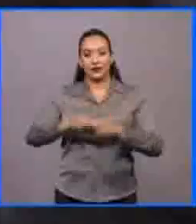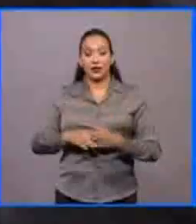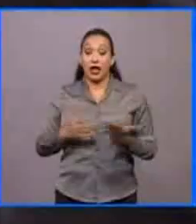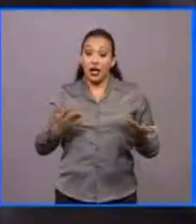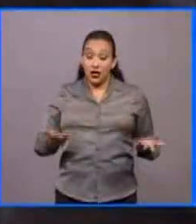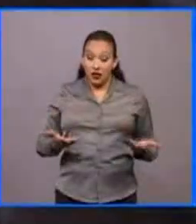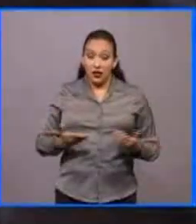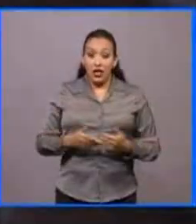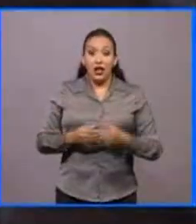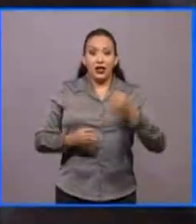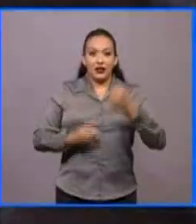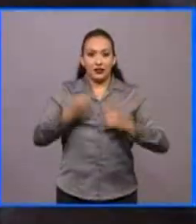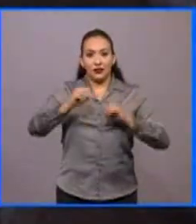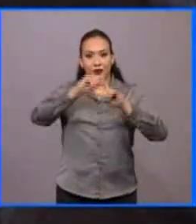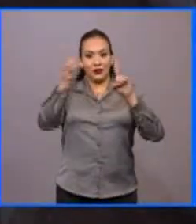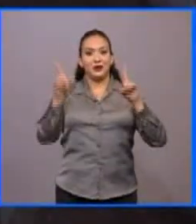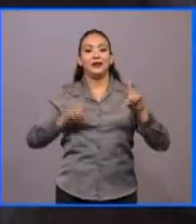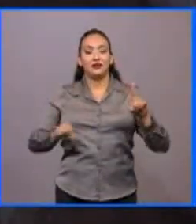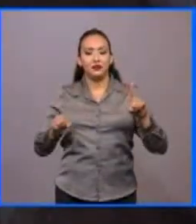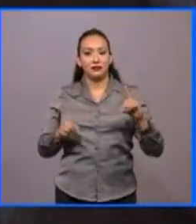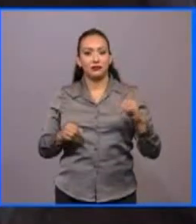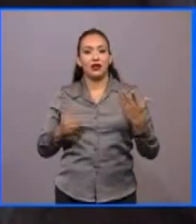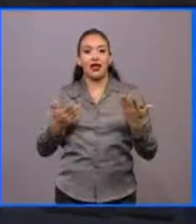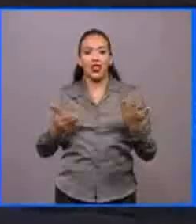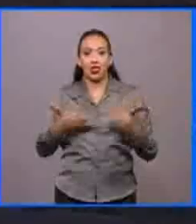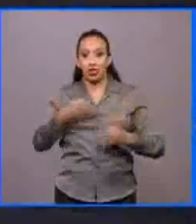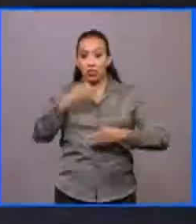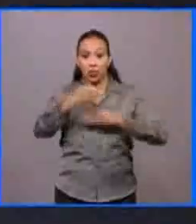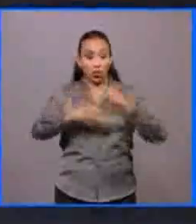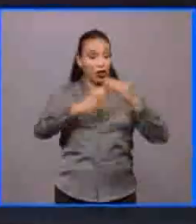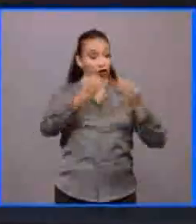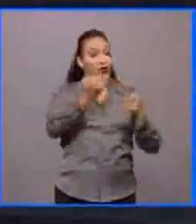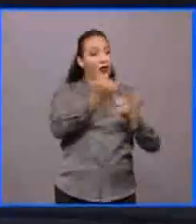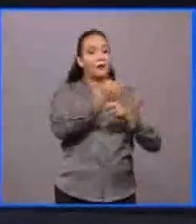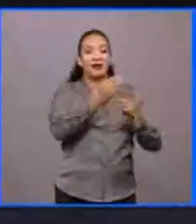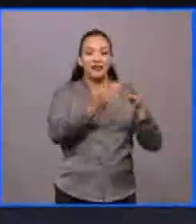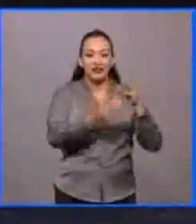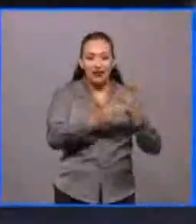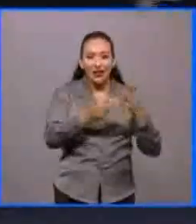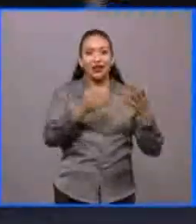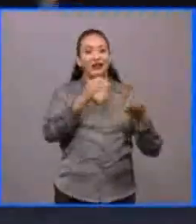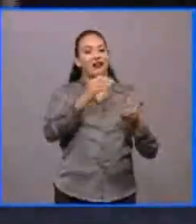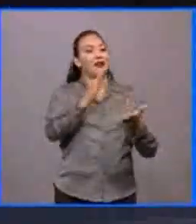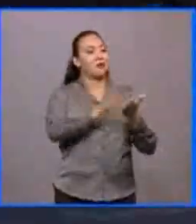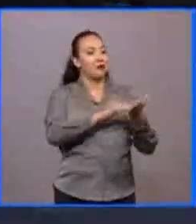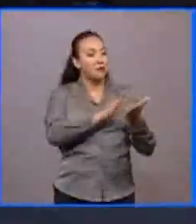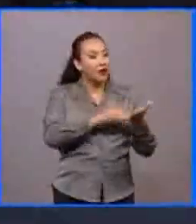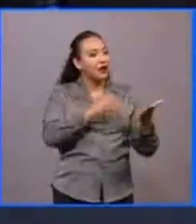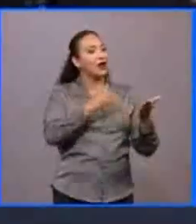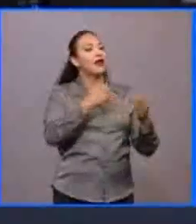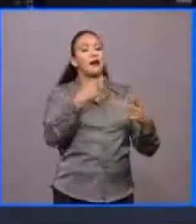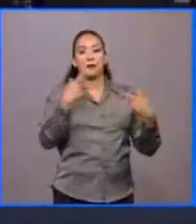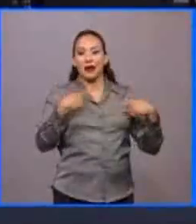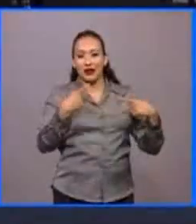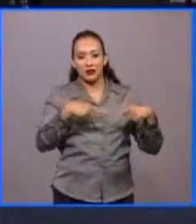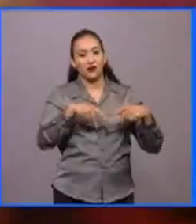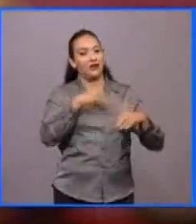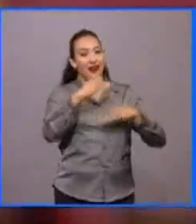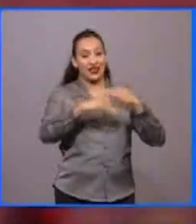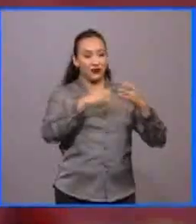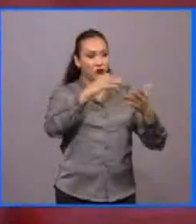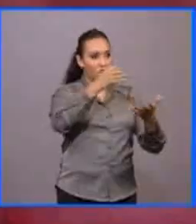por el cual la Suprema Corte debe transferir a dicho órgano los recursos materiales, humanos, financieros